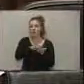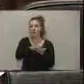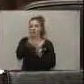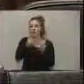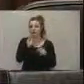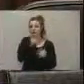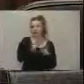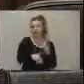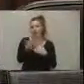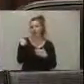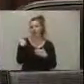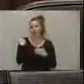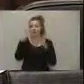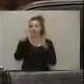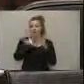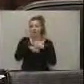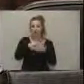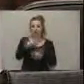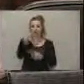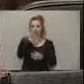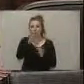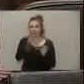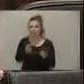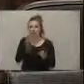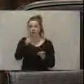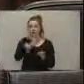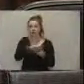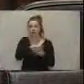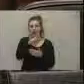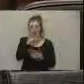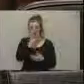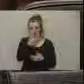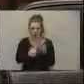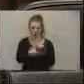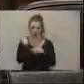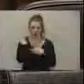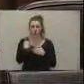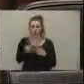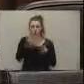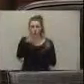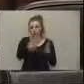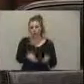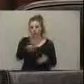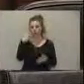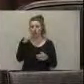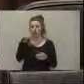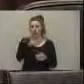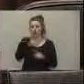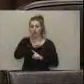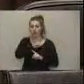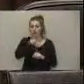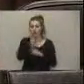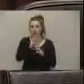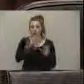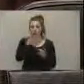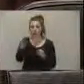anterior sobre la gestión de estas escuelas. Respecto a esto, había un compromiso. Usted, el pasado 13 de noviembre, en esta Cámara, nos dijo que